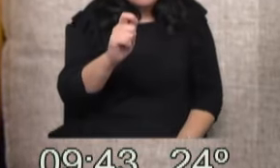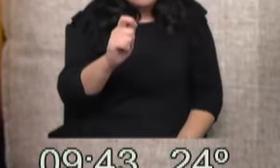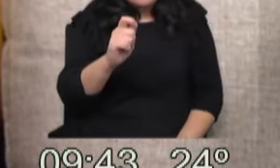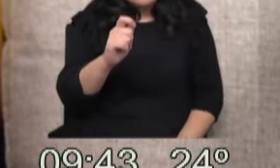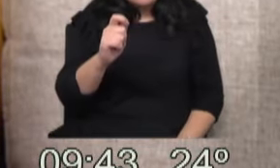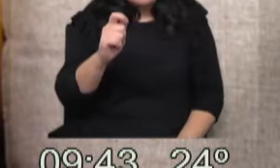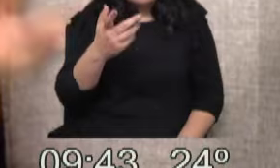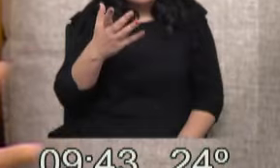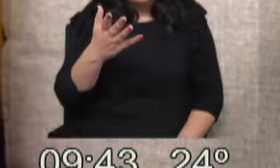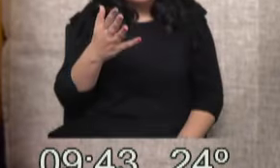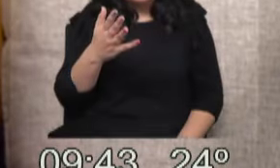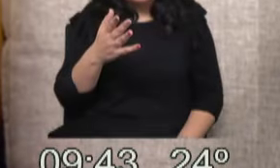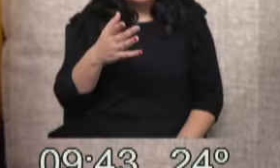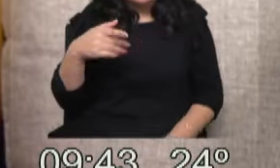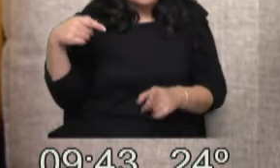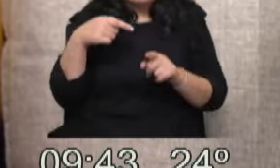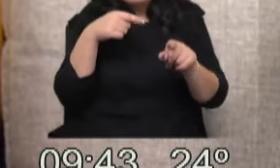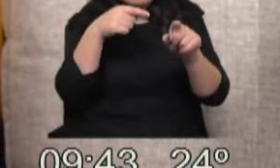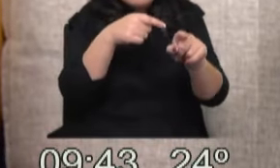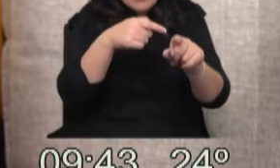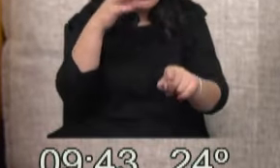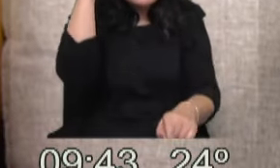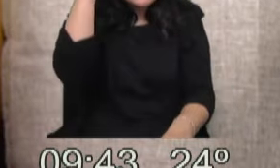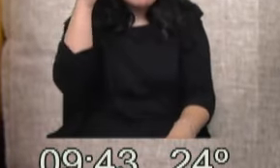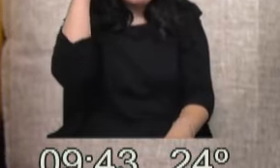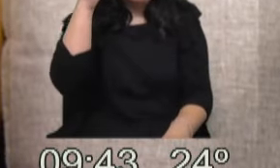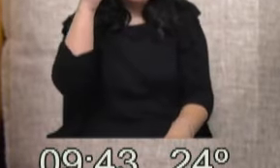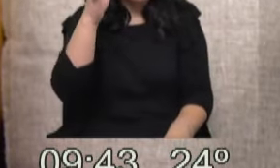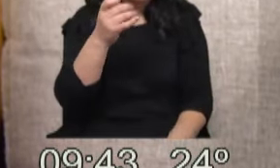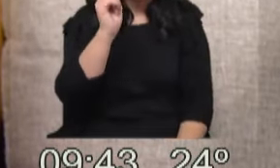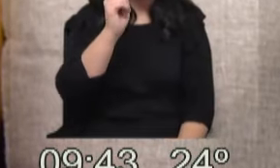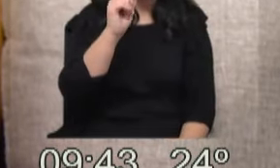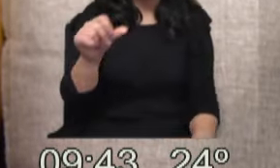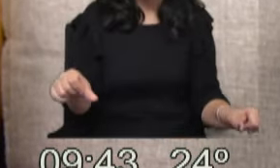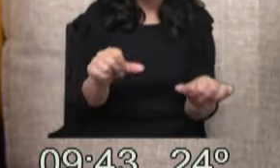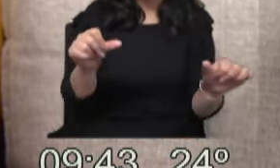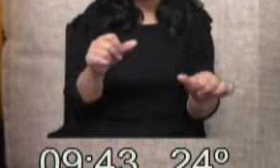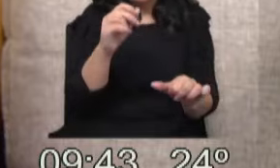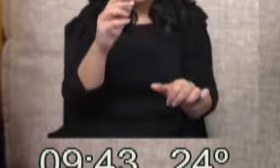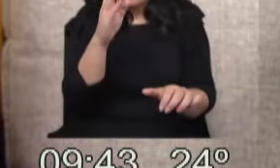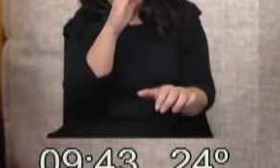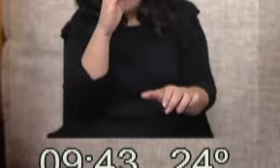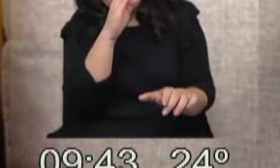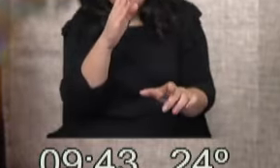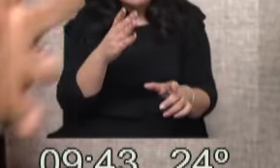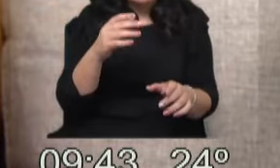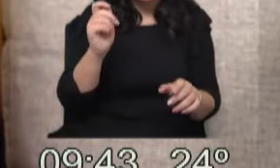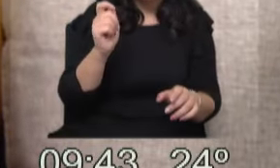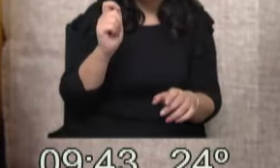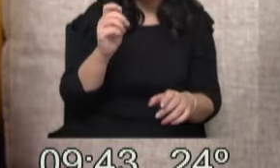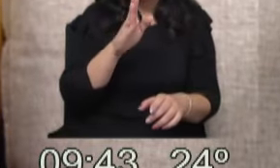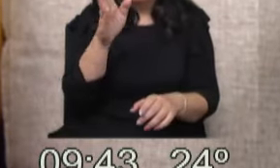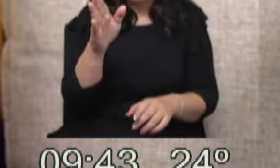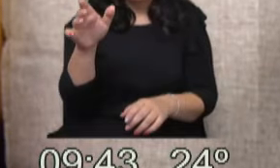a este los senadores este Quién hizo despí fue que se le ocurrió a una empresa privada y